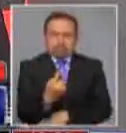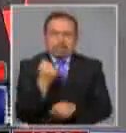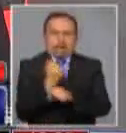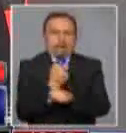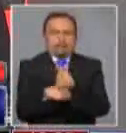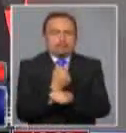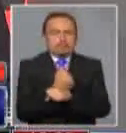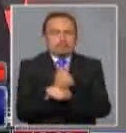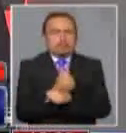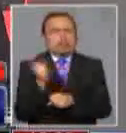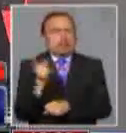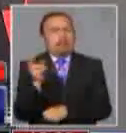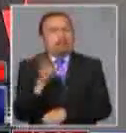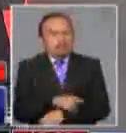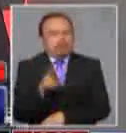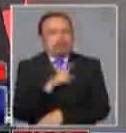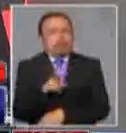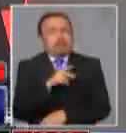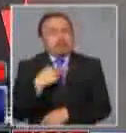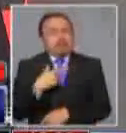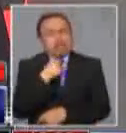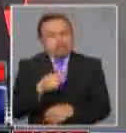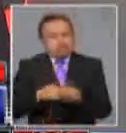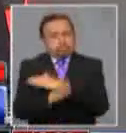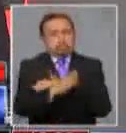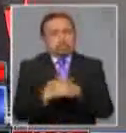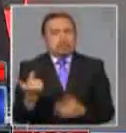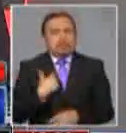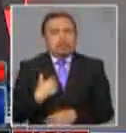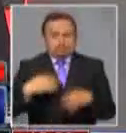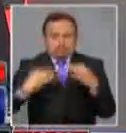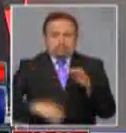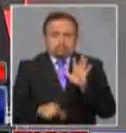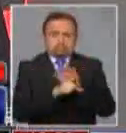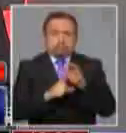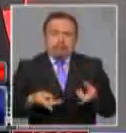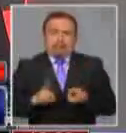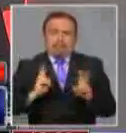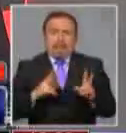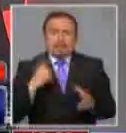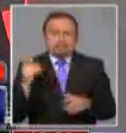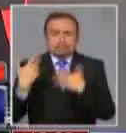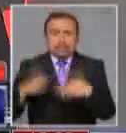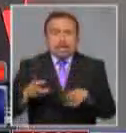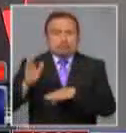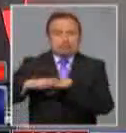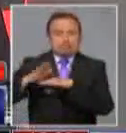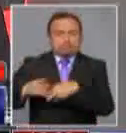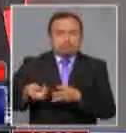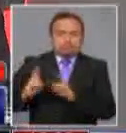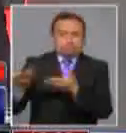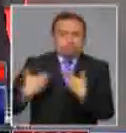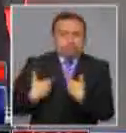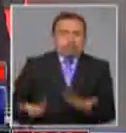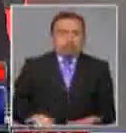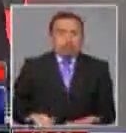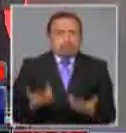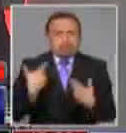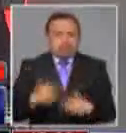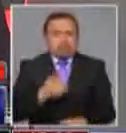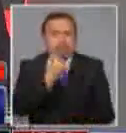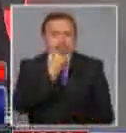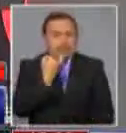carabineros ellos insistieron en poder pasar porque se sentían con El Legítimo derecho a a a seguir transitando porque para eso la